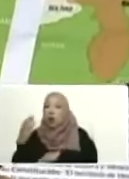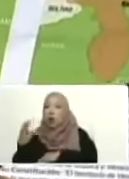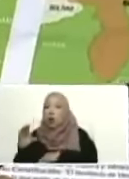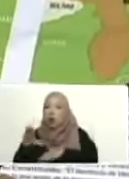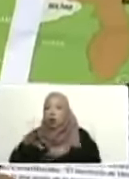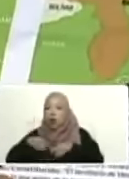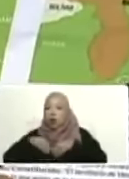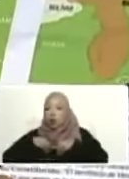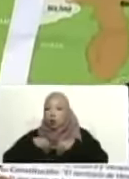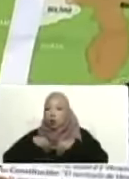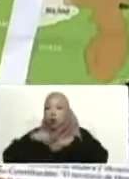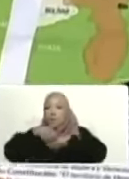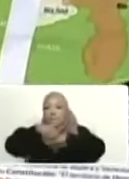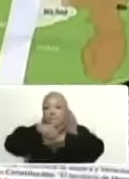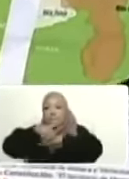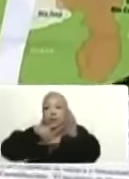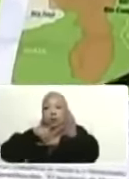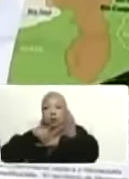Venezuela.